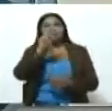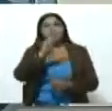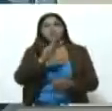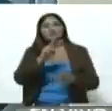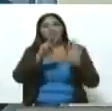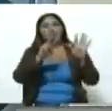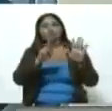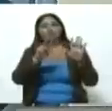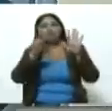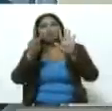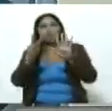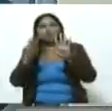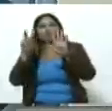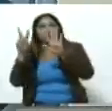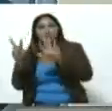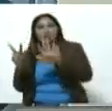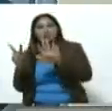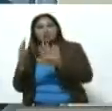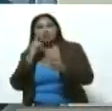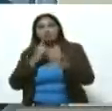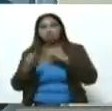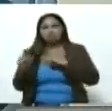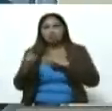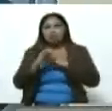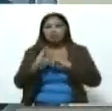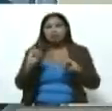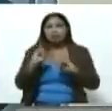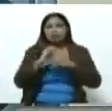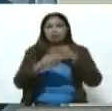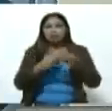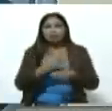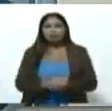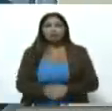755.777 imputaciones. Eso